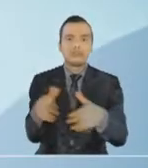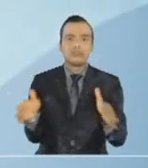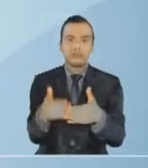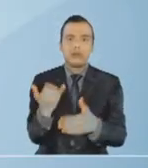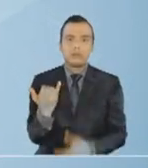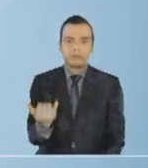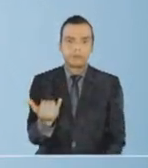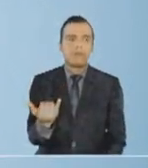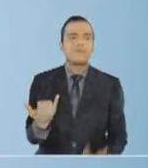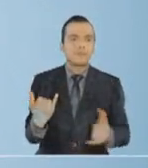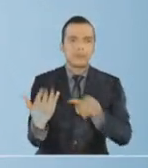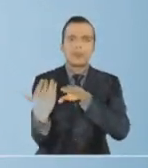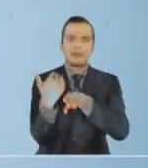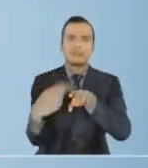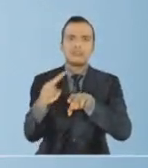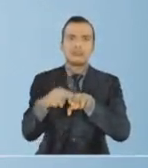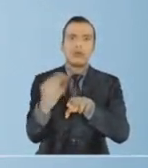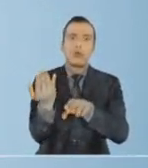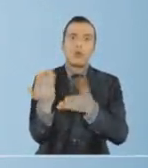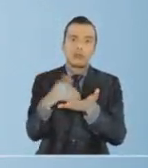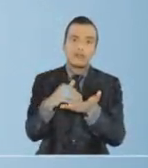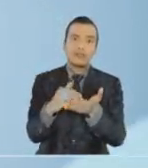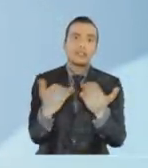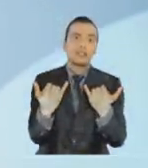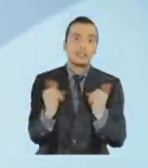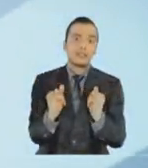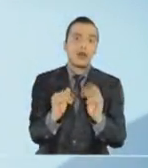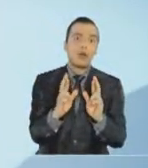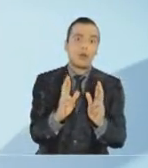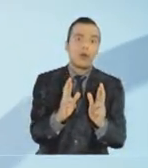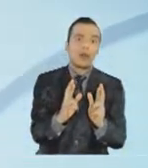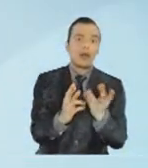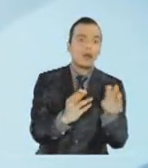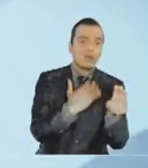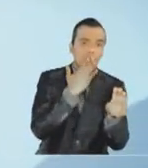esperan conclusiones de la reunión entre indígenas y representantes del gobierno nacional.